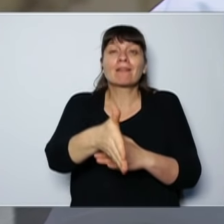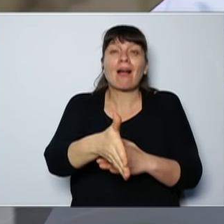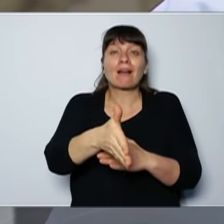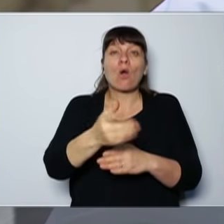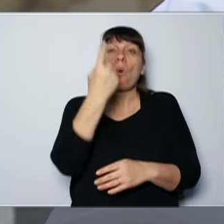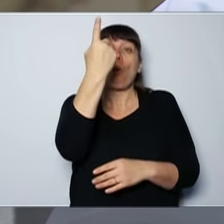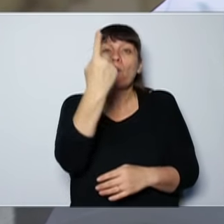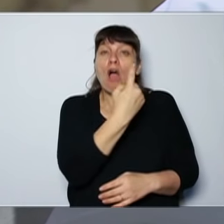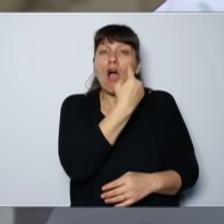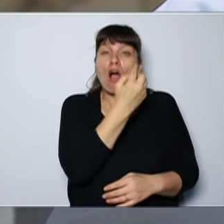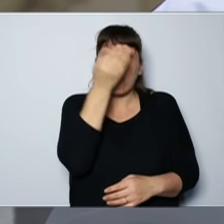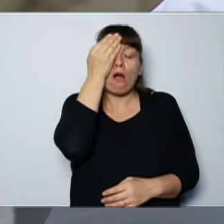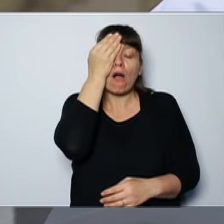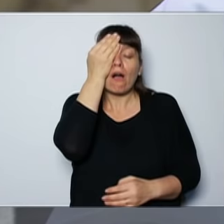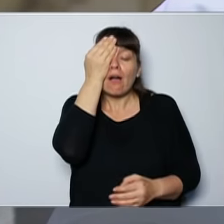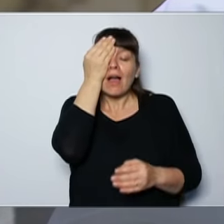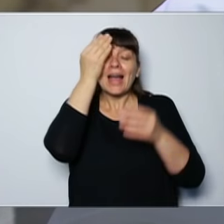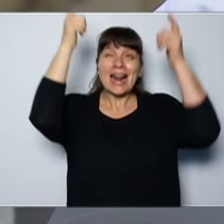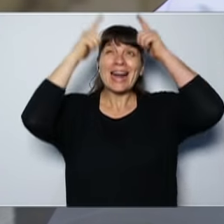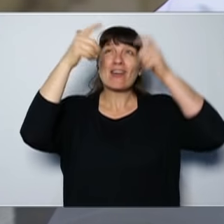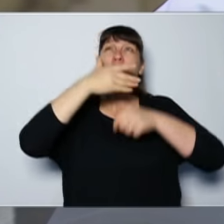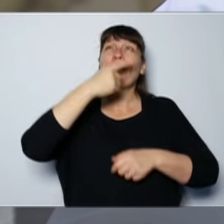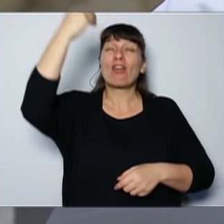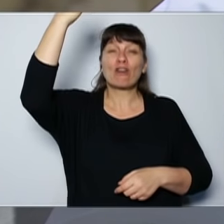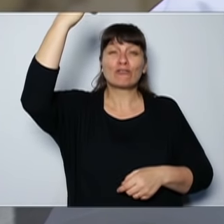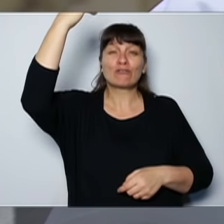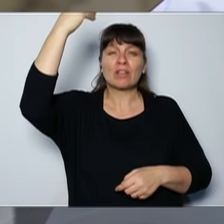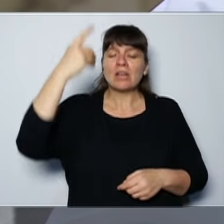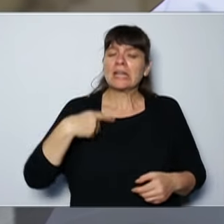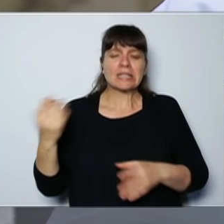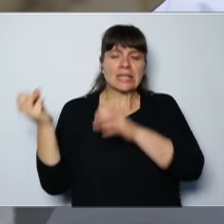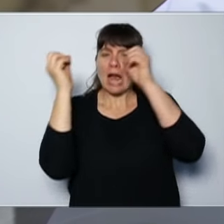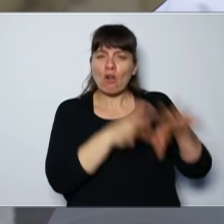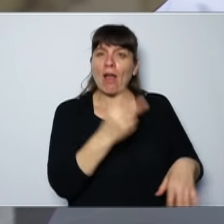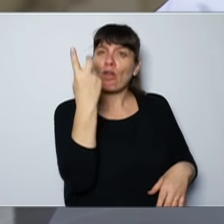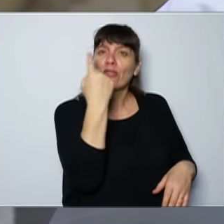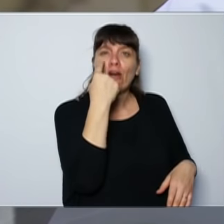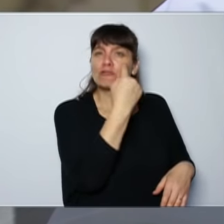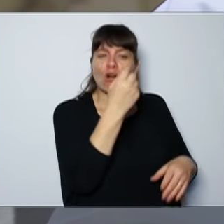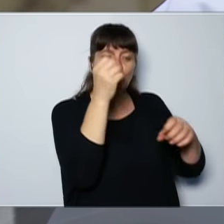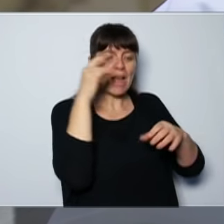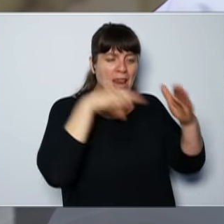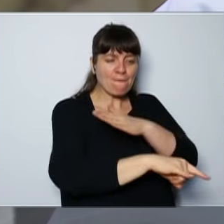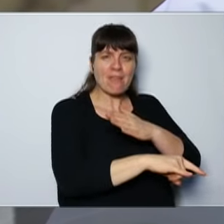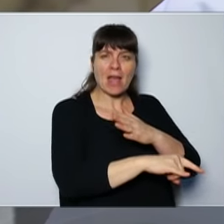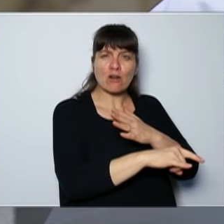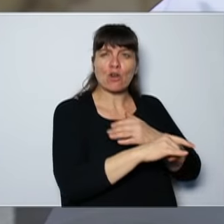entrar con un solo ojo en el reino de Dios que ser arrojado con tus dos ojos al